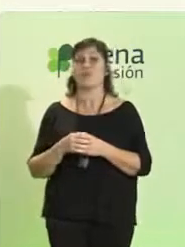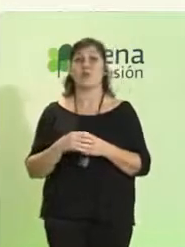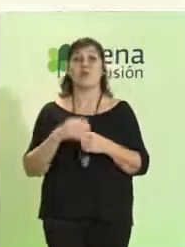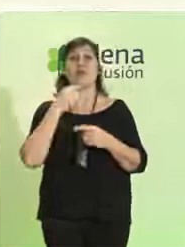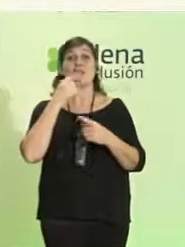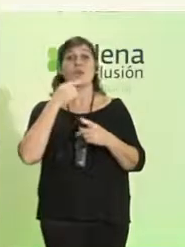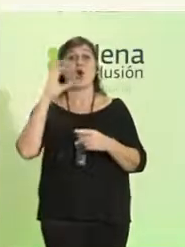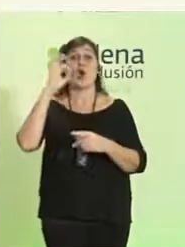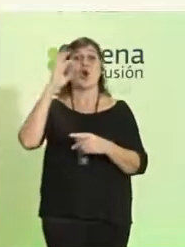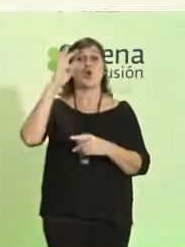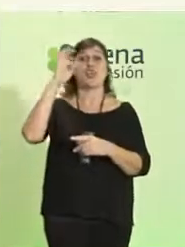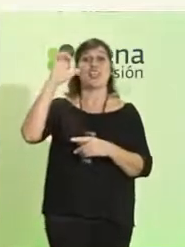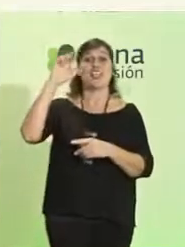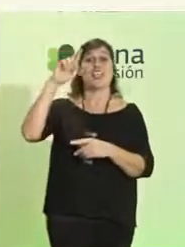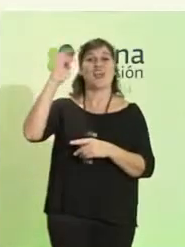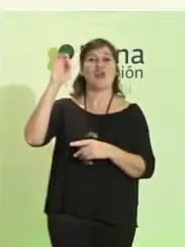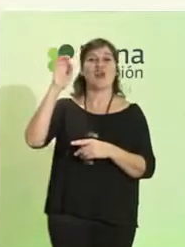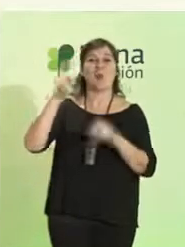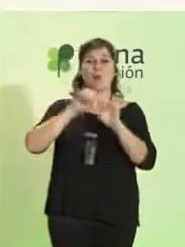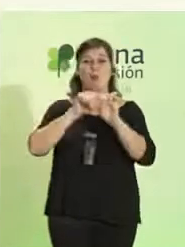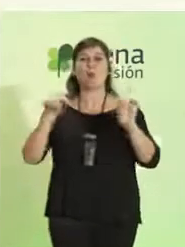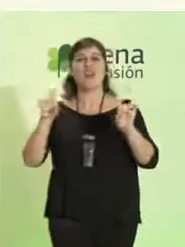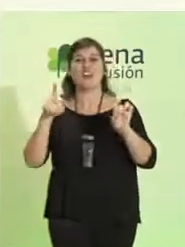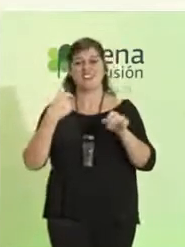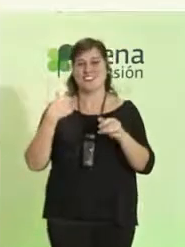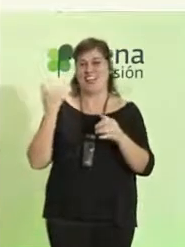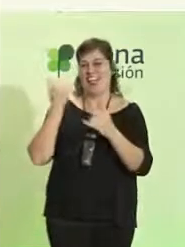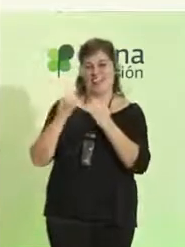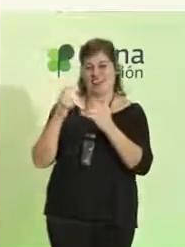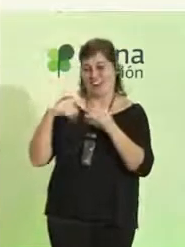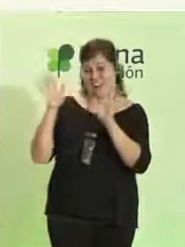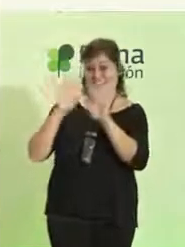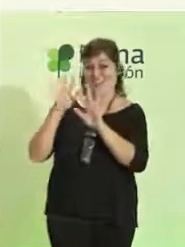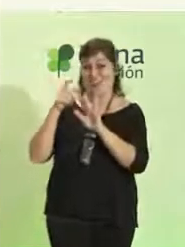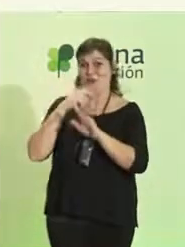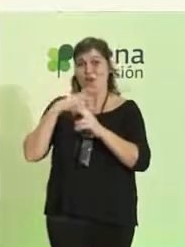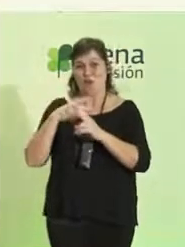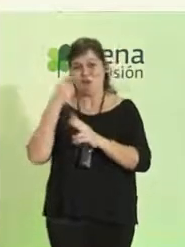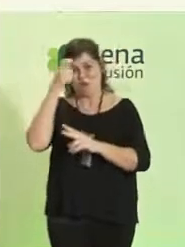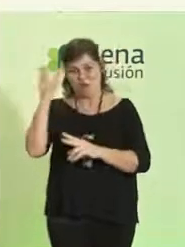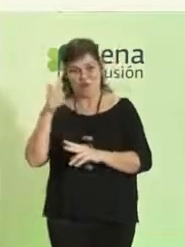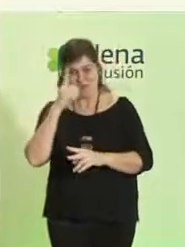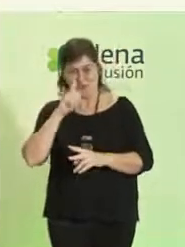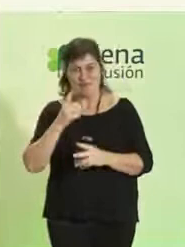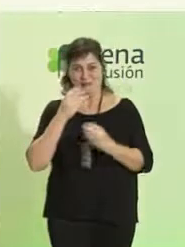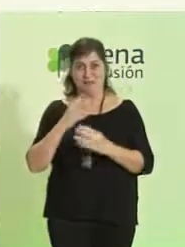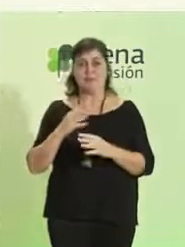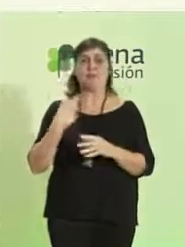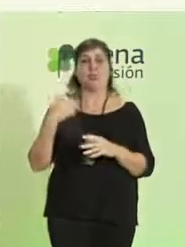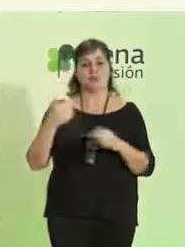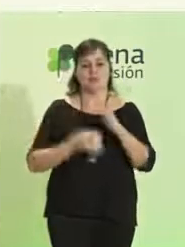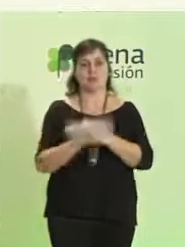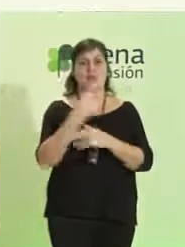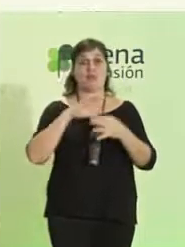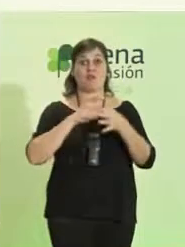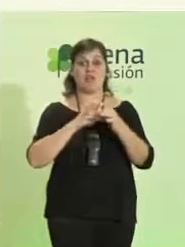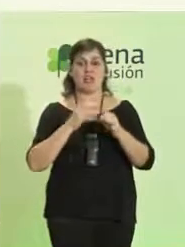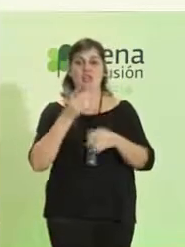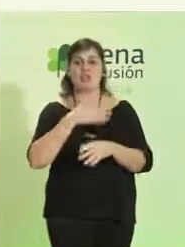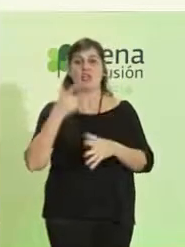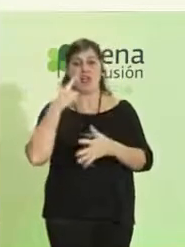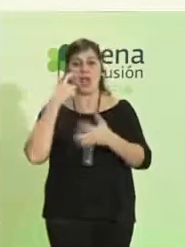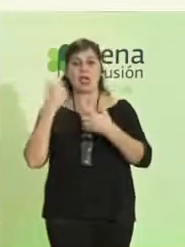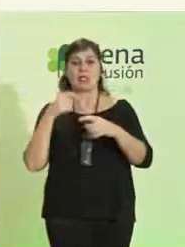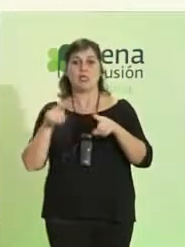Otero de Puerros, de broma, y ya tengo el miedo de decirlo. En Otero de Herreros, bueno, montaron como una feria, y quisimos meter el arte